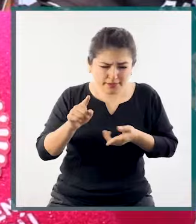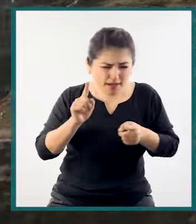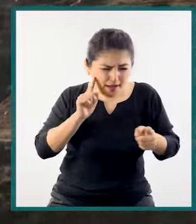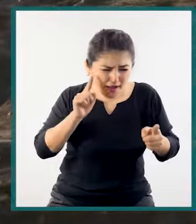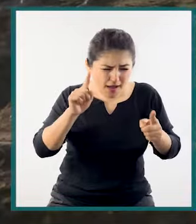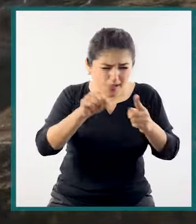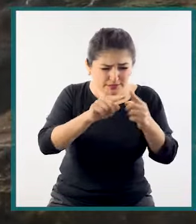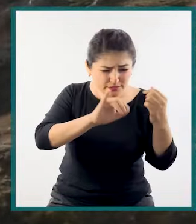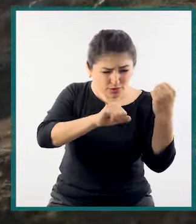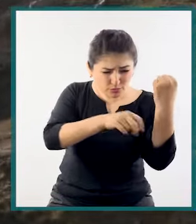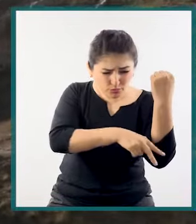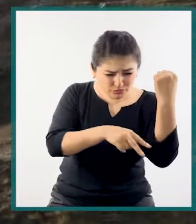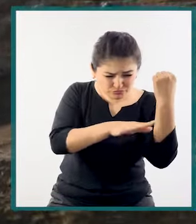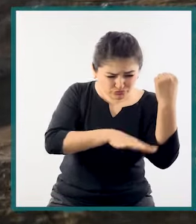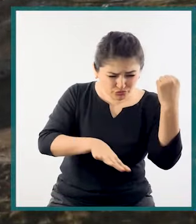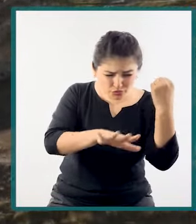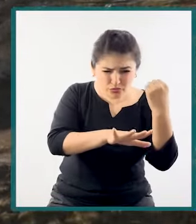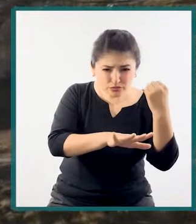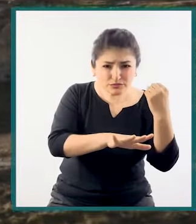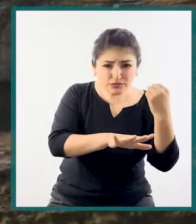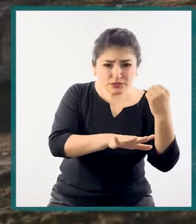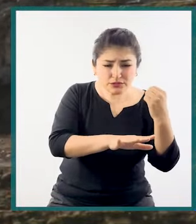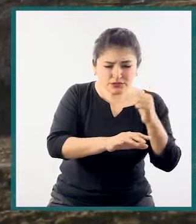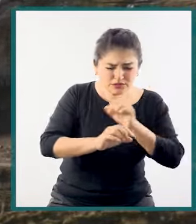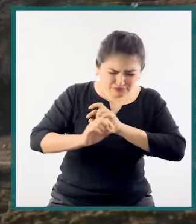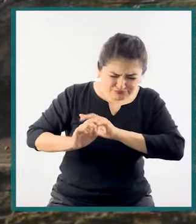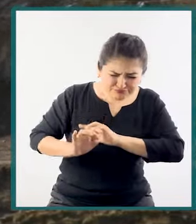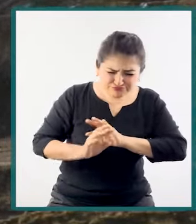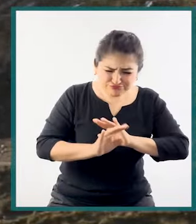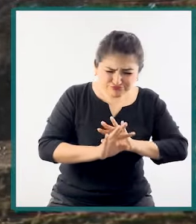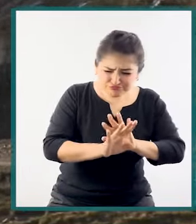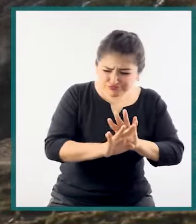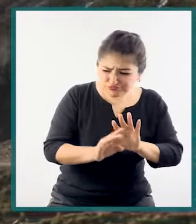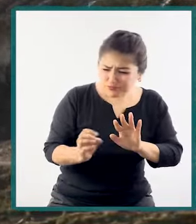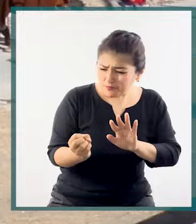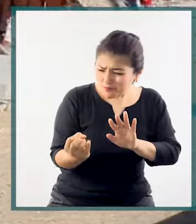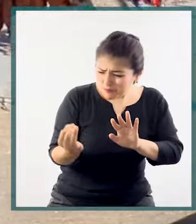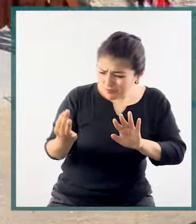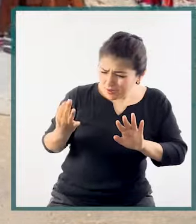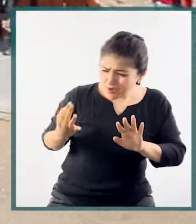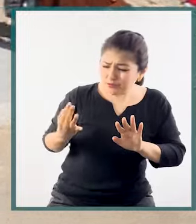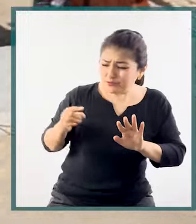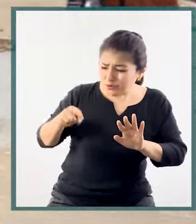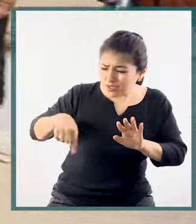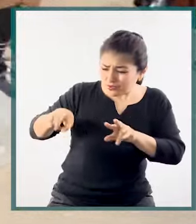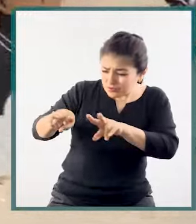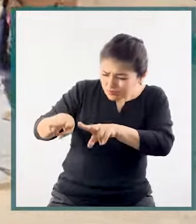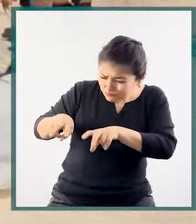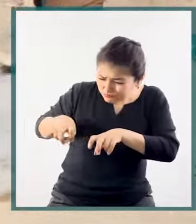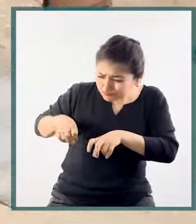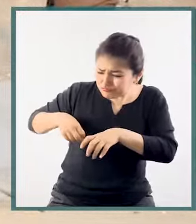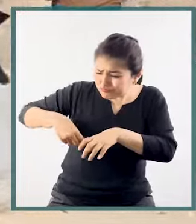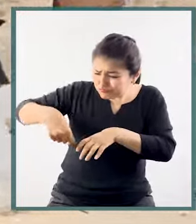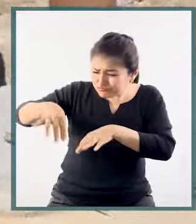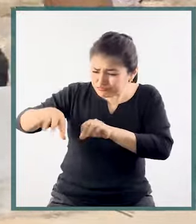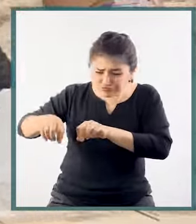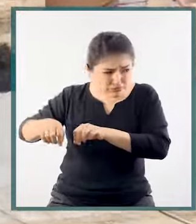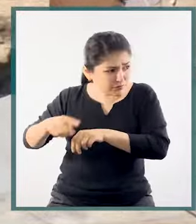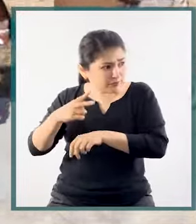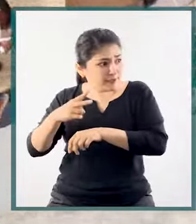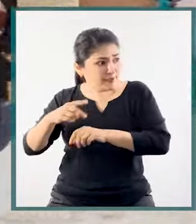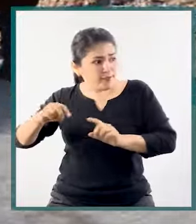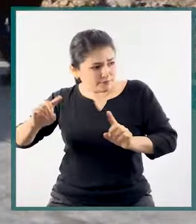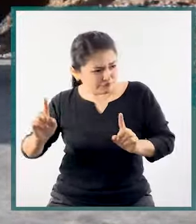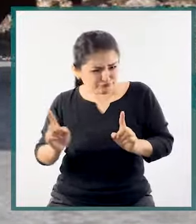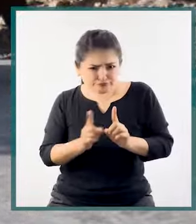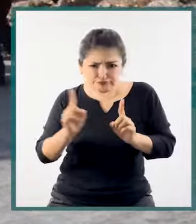Bolívar hasta llegar a las Pampas de Junín, ¿no? Entonces, en esta oportunidad se están uniendo todos nuestros hermanos, las comunidades campesinas que en